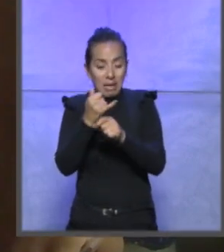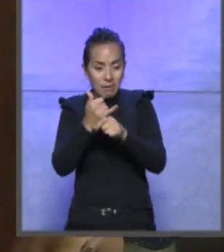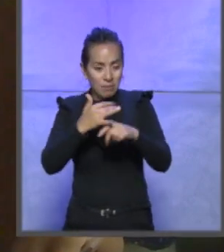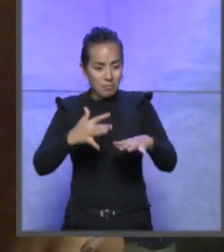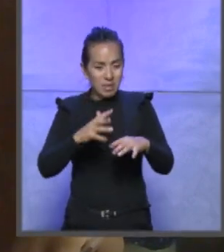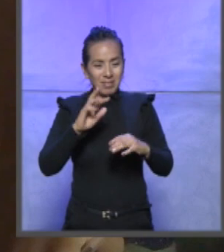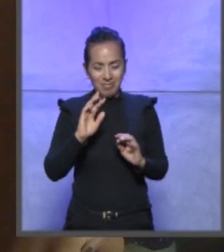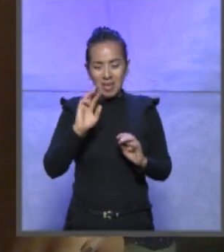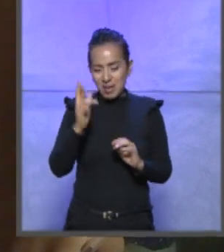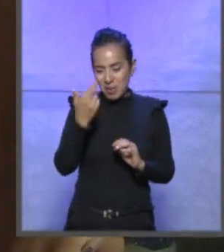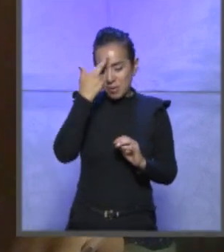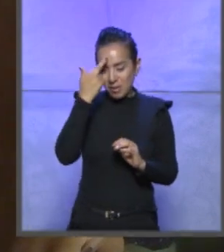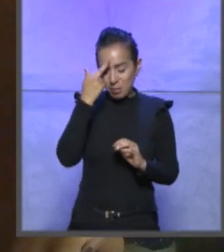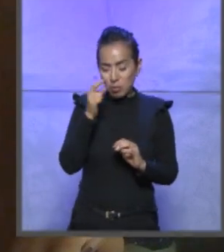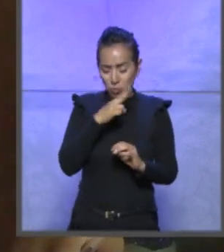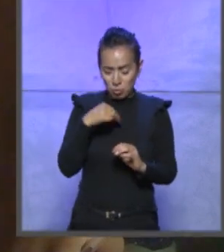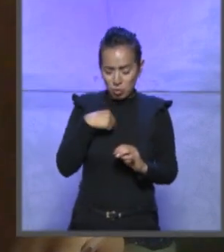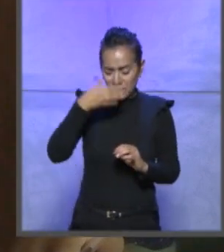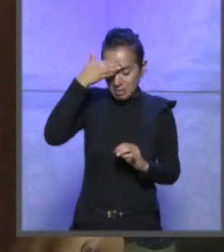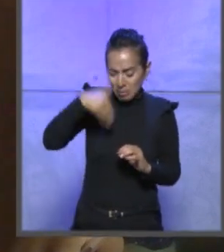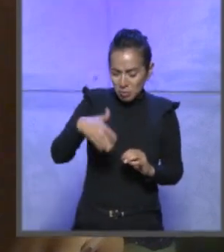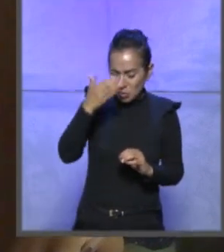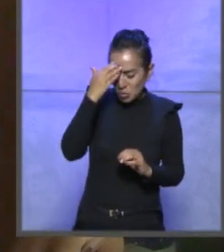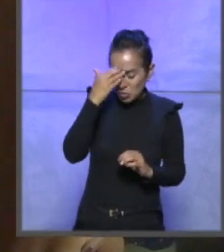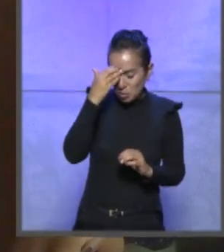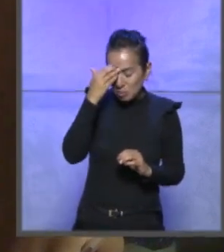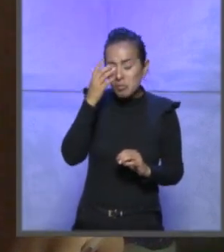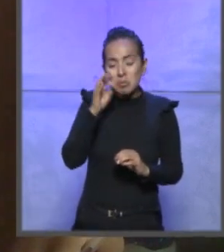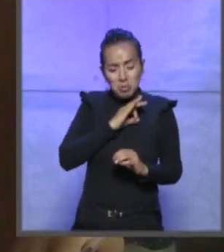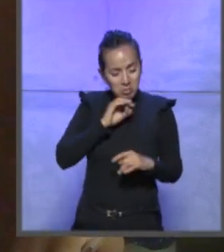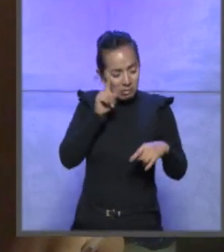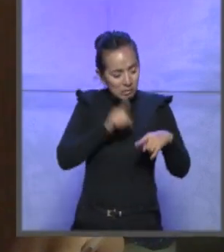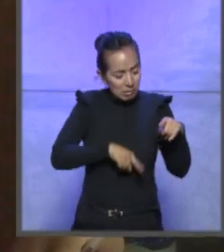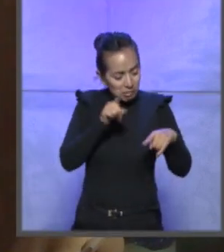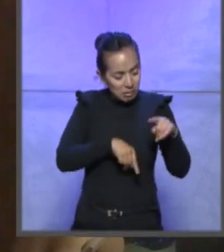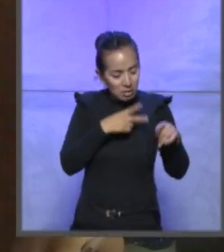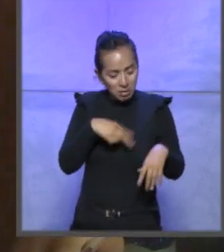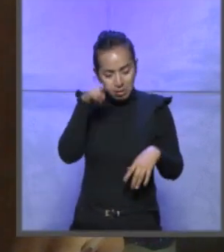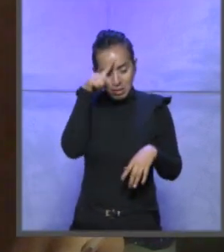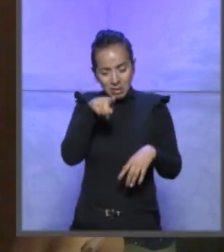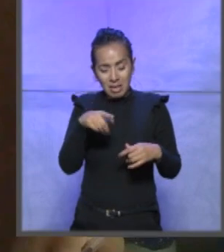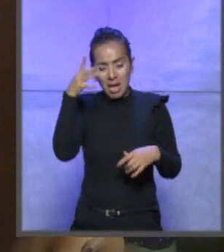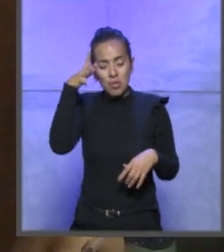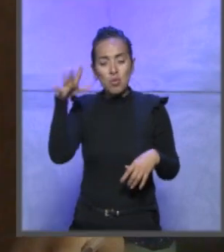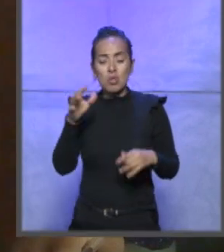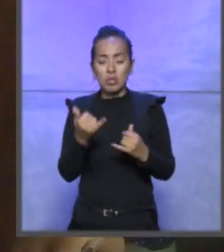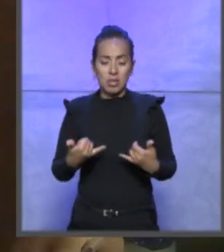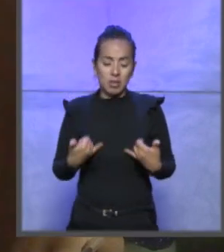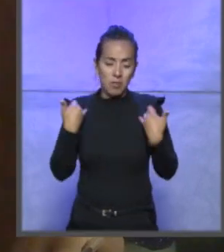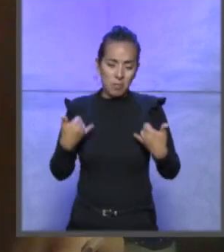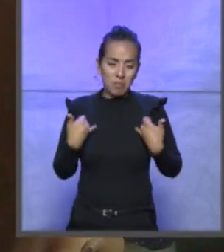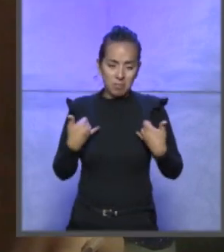el conocimiento nos permite hacer grandes cosas y erradicar la ignorancia que hay tanto de adultos como de jóvenes